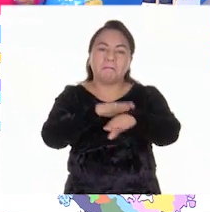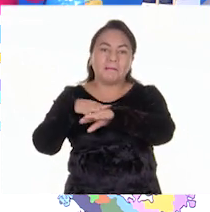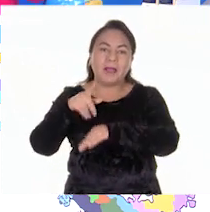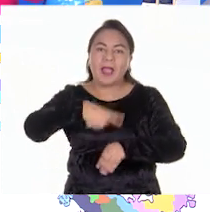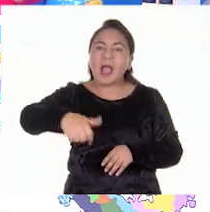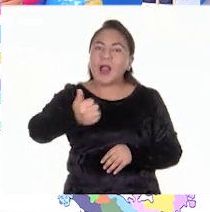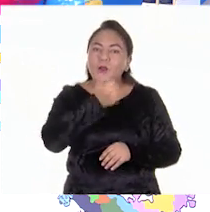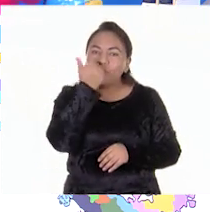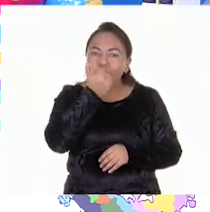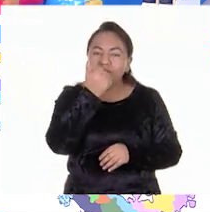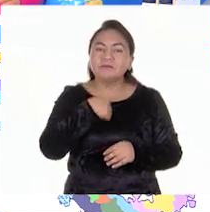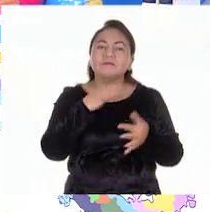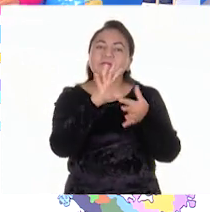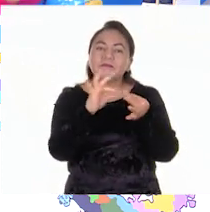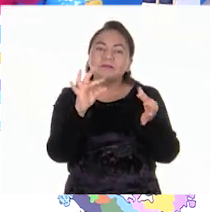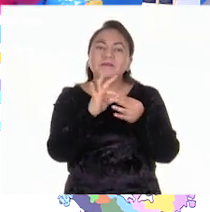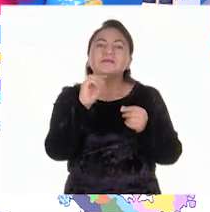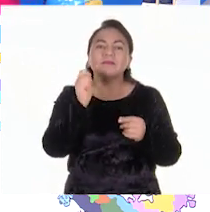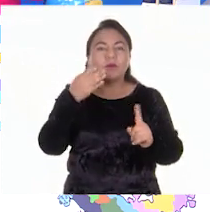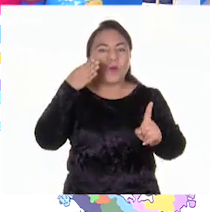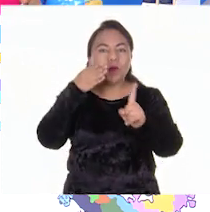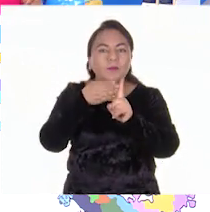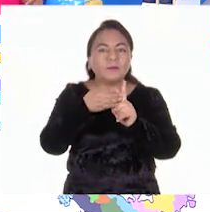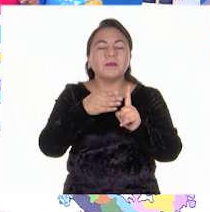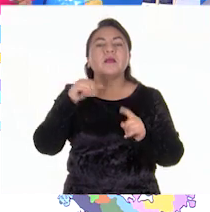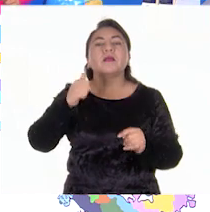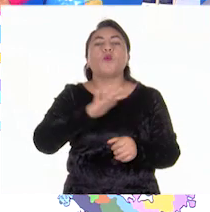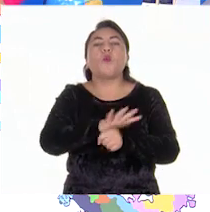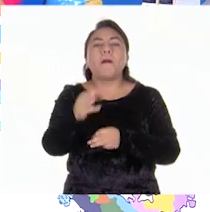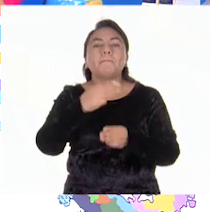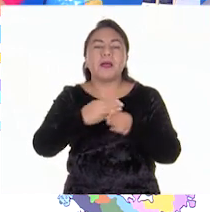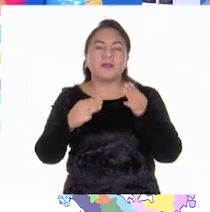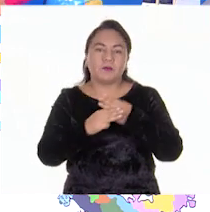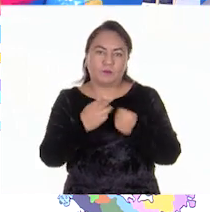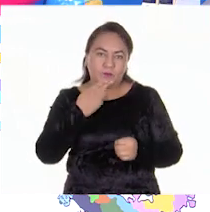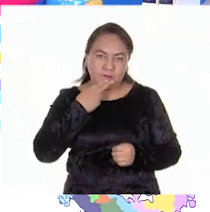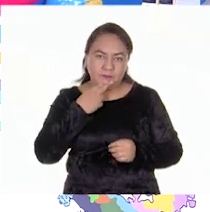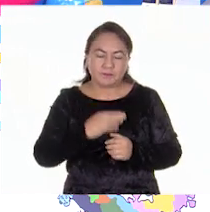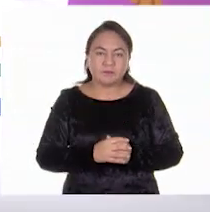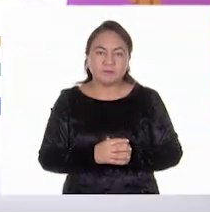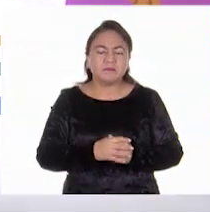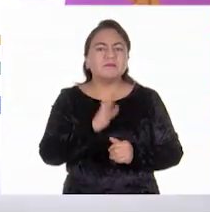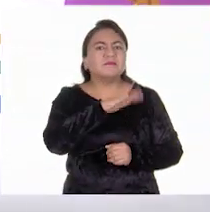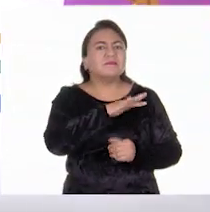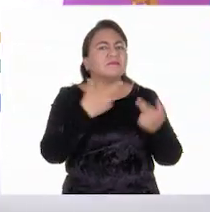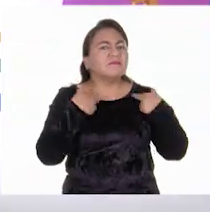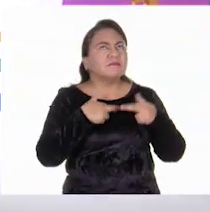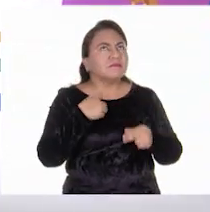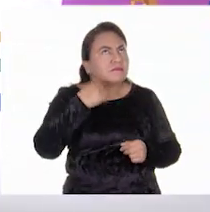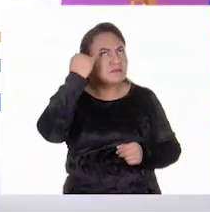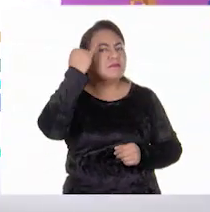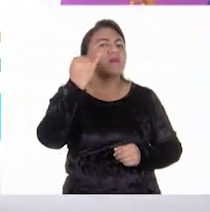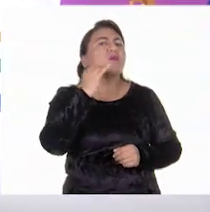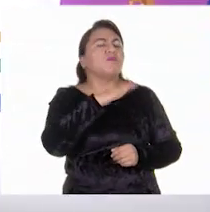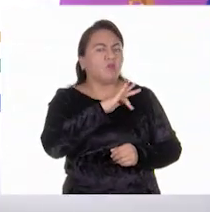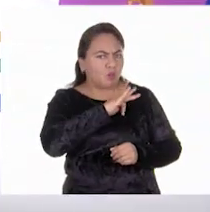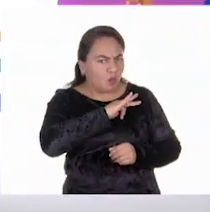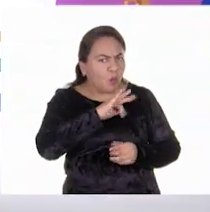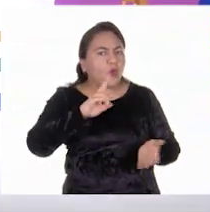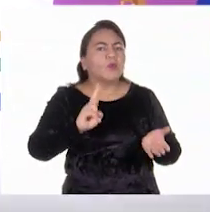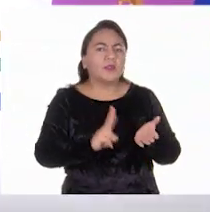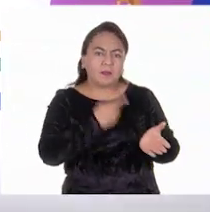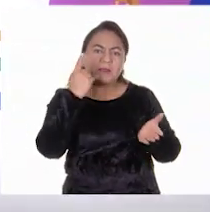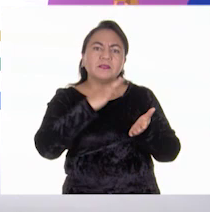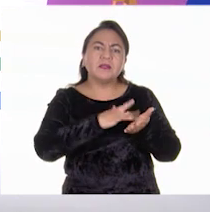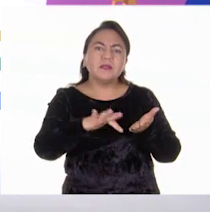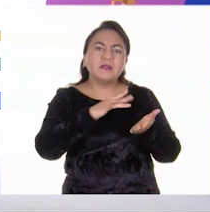en casa el propósito de la sesión y los materiales que van a necesitar? Se me ocurre, maestra Gaby, que también podría volver a leer